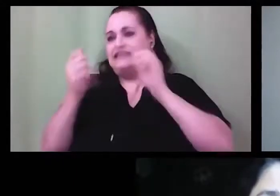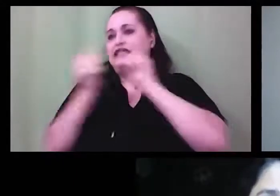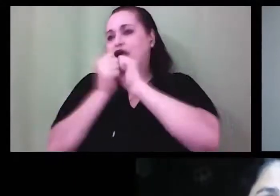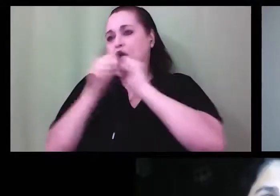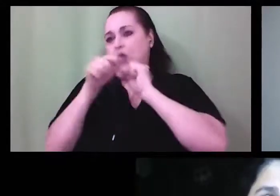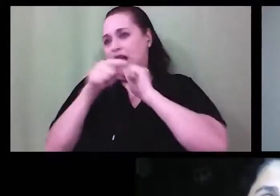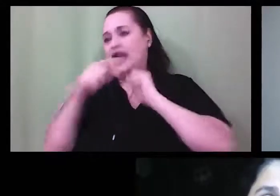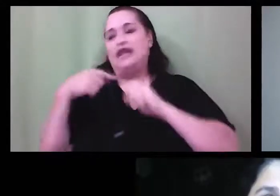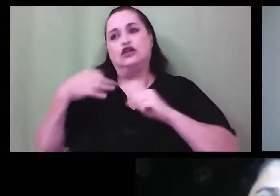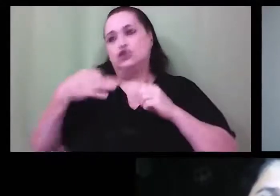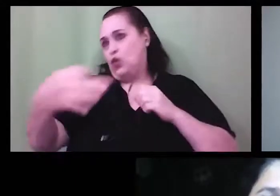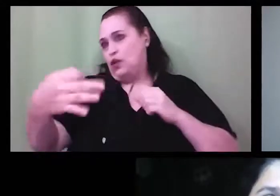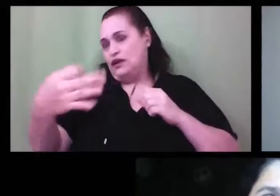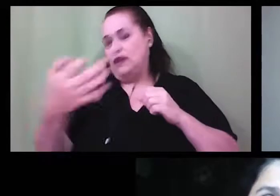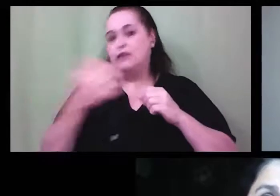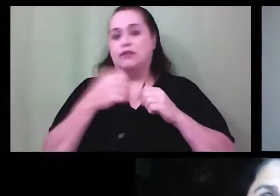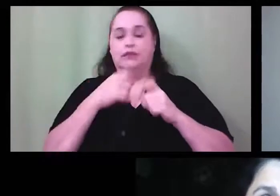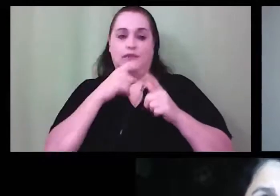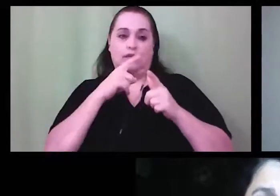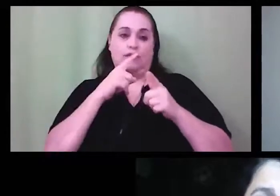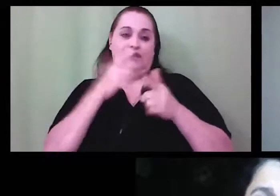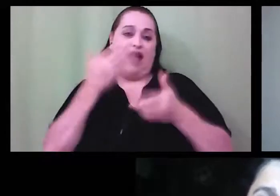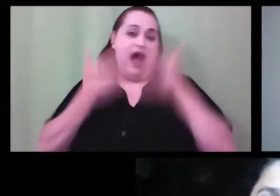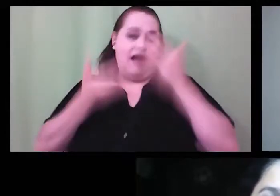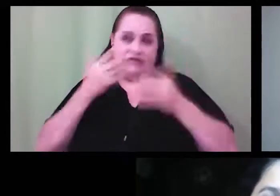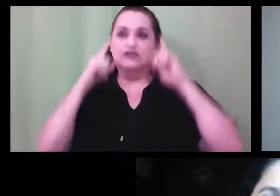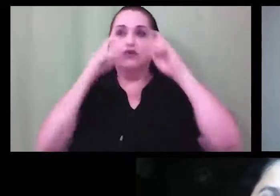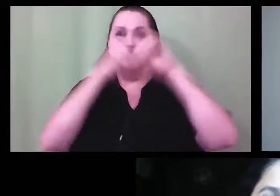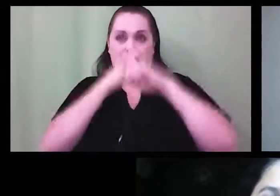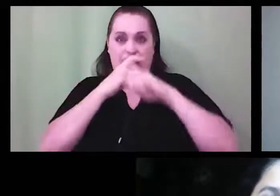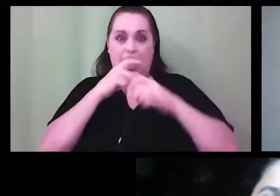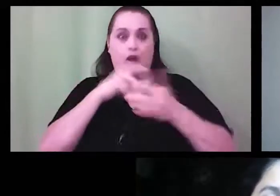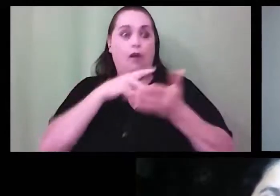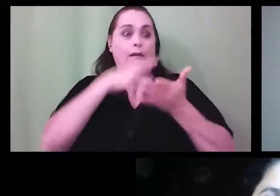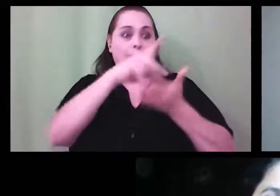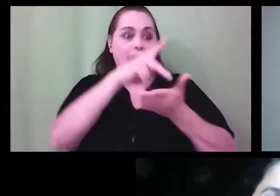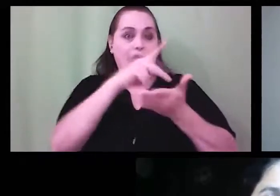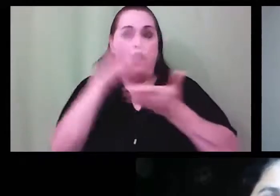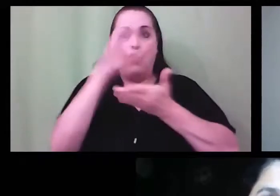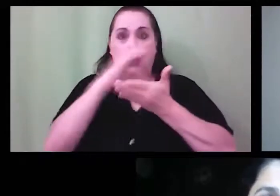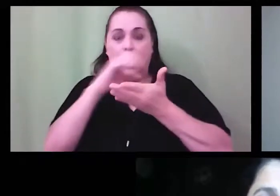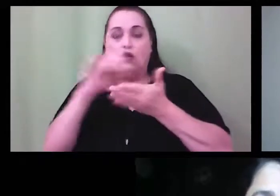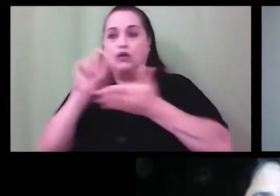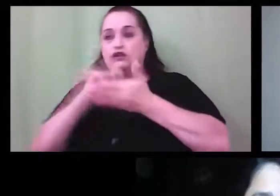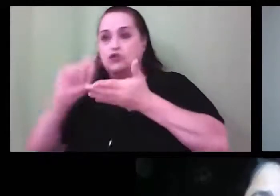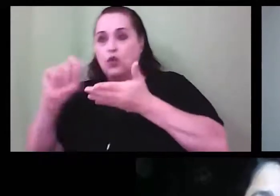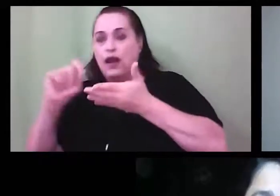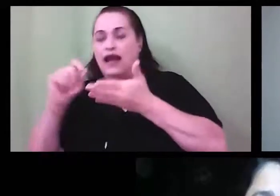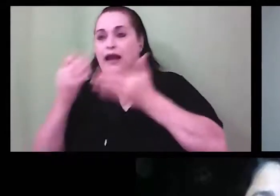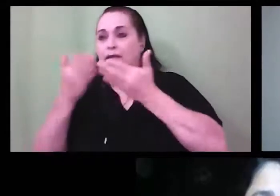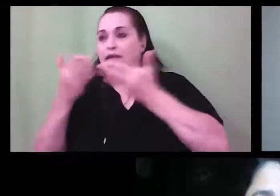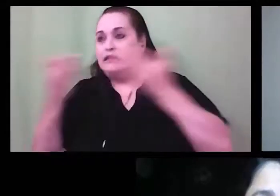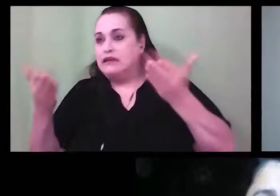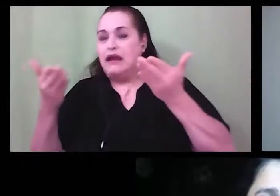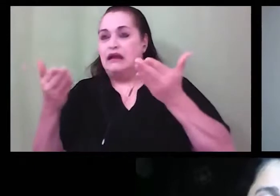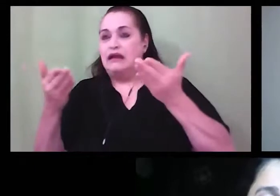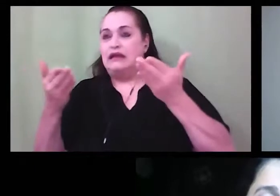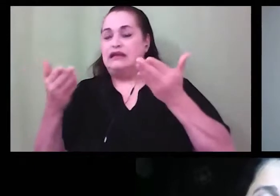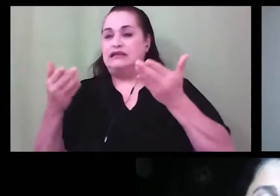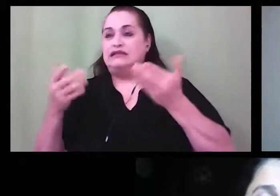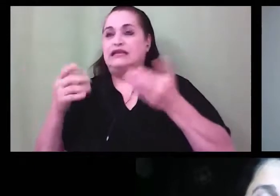tiempo. Y a veces, o sea, es complicado porque tenés que pagar el colegio, la escuela, lo que sea, de pagar la